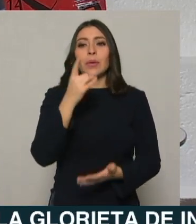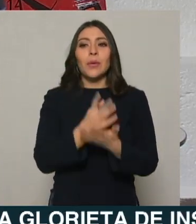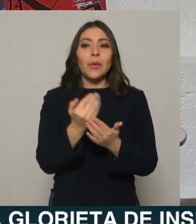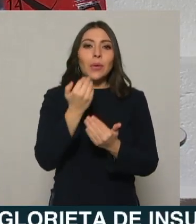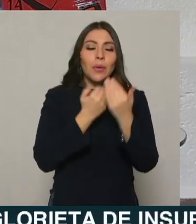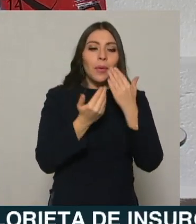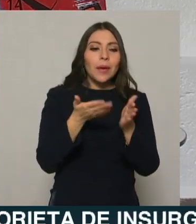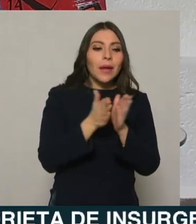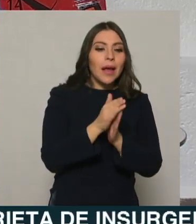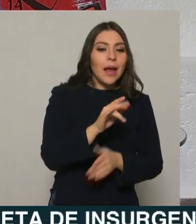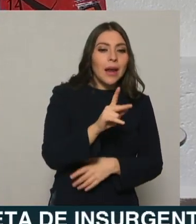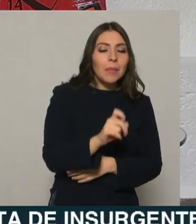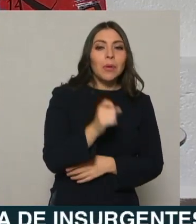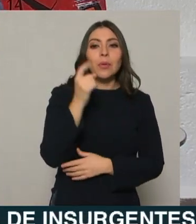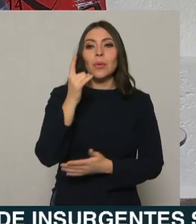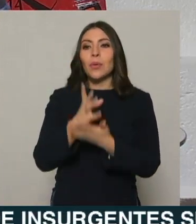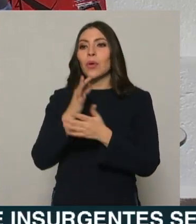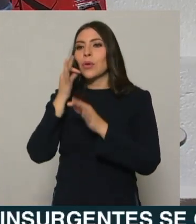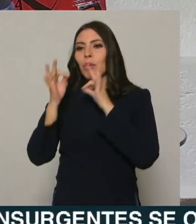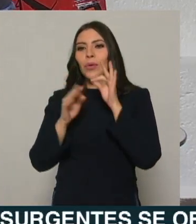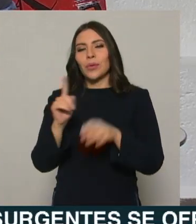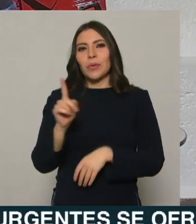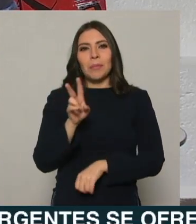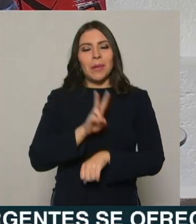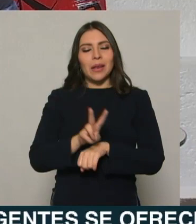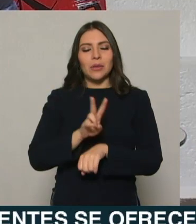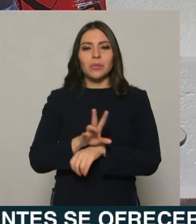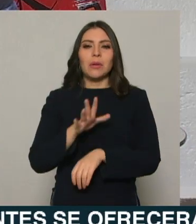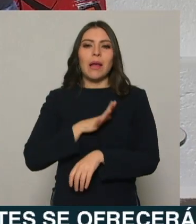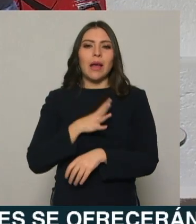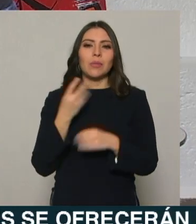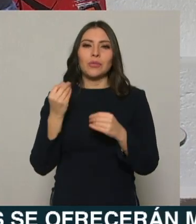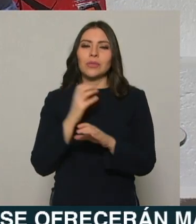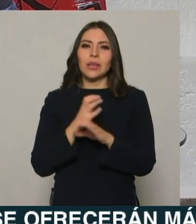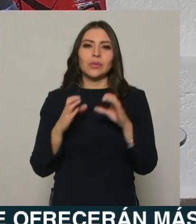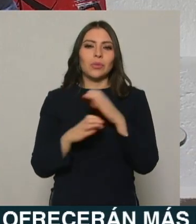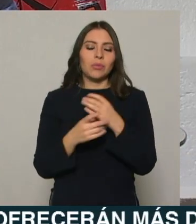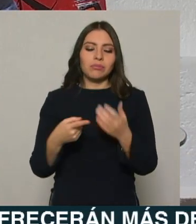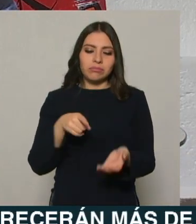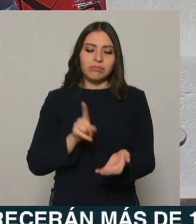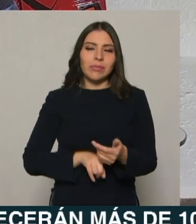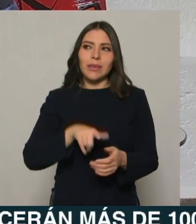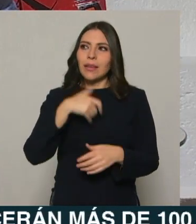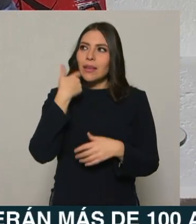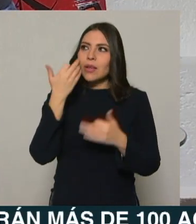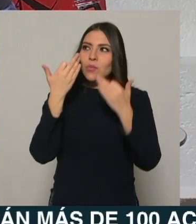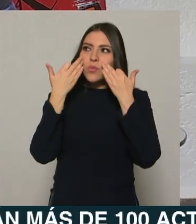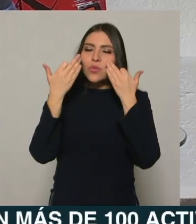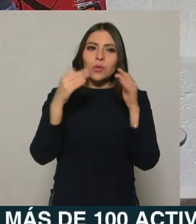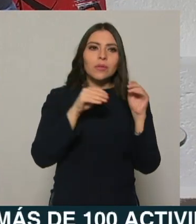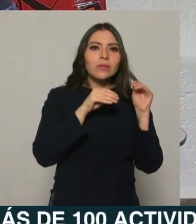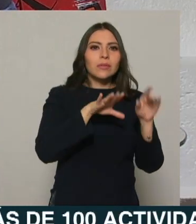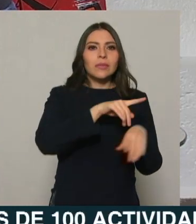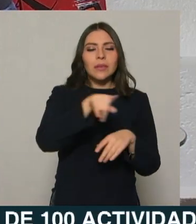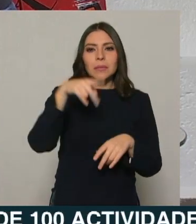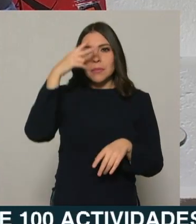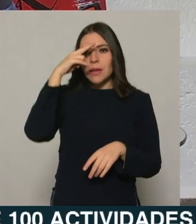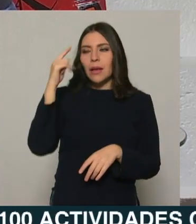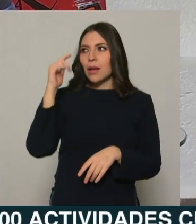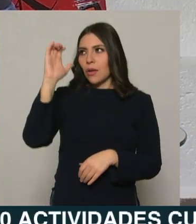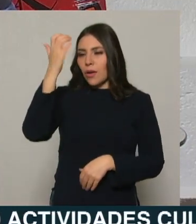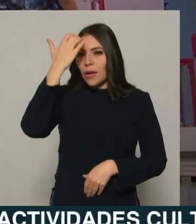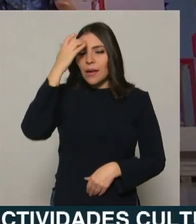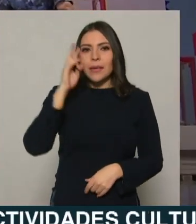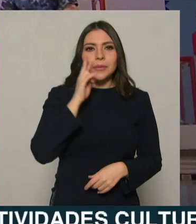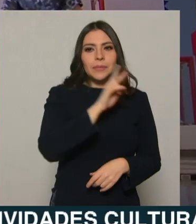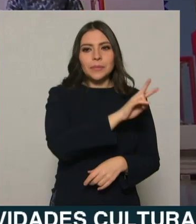las noticias, creo que somos mucho más y eso es un poco lo que queremos reflejar, ¿no? Estamos aquí, vinimos a aportar y a